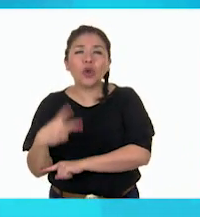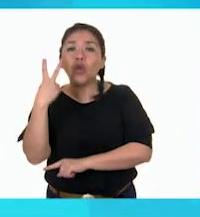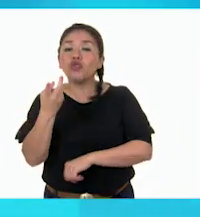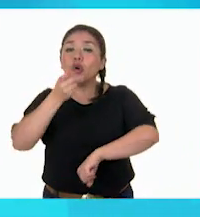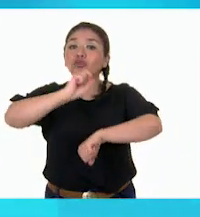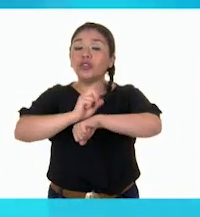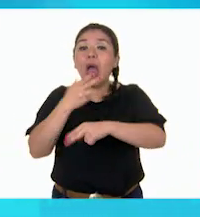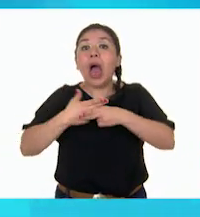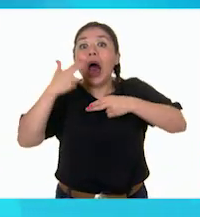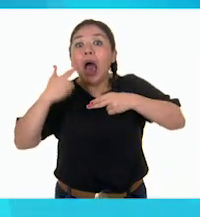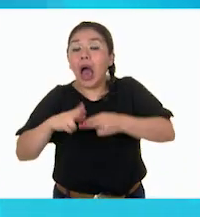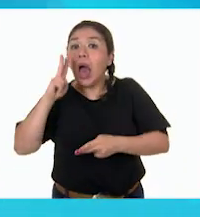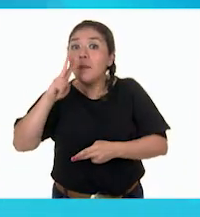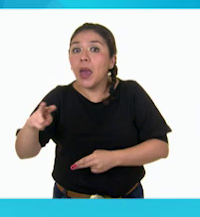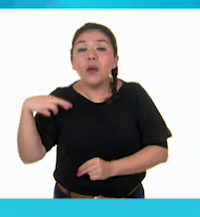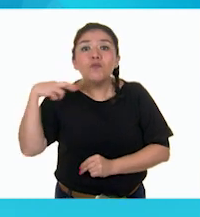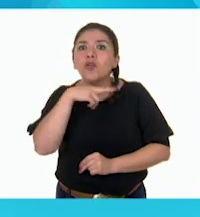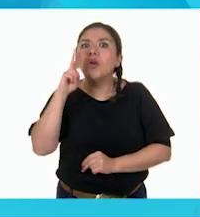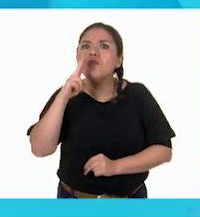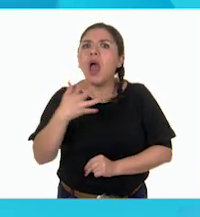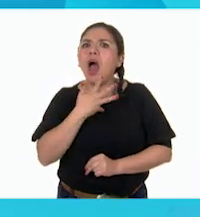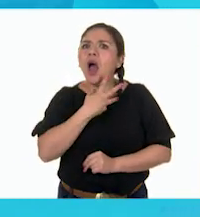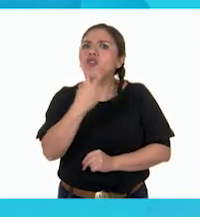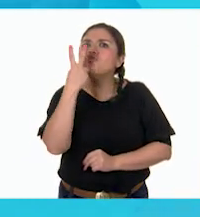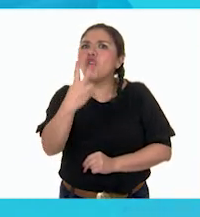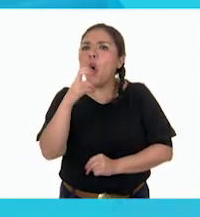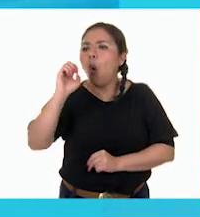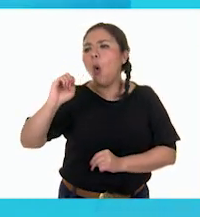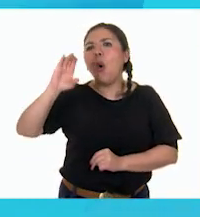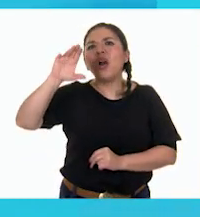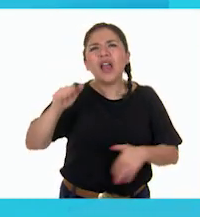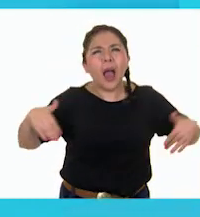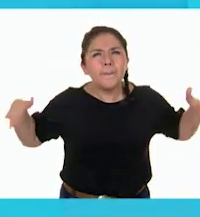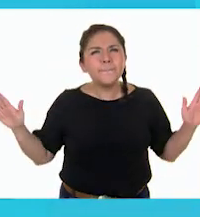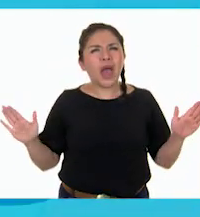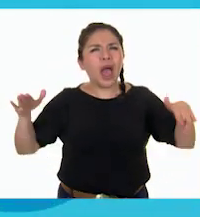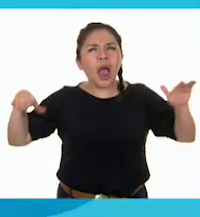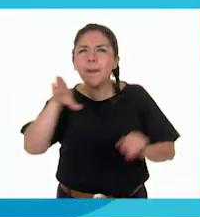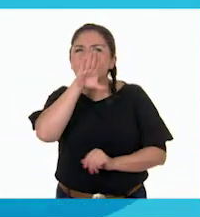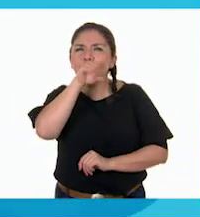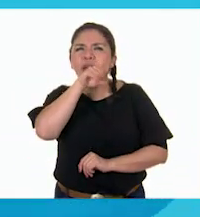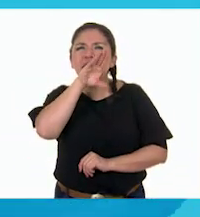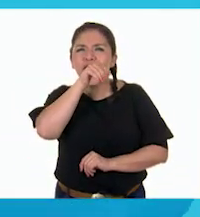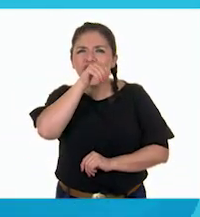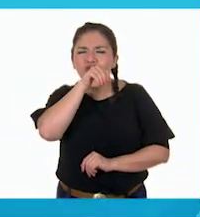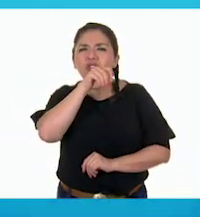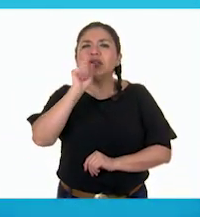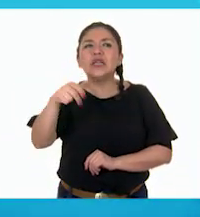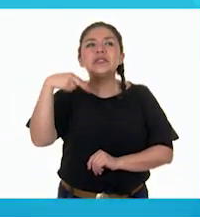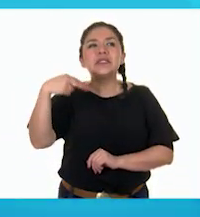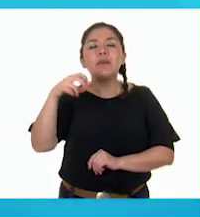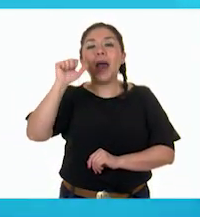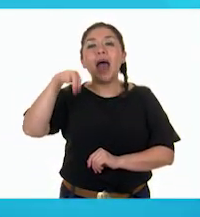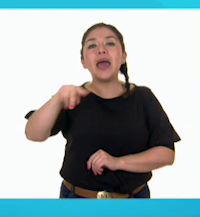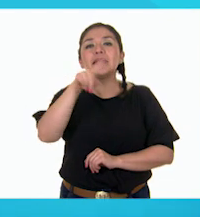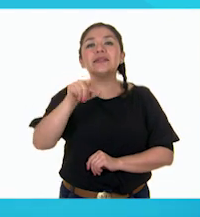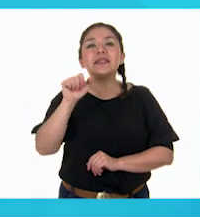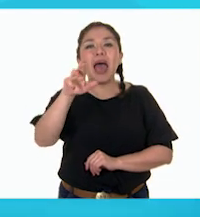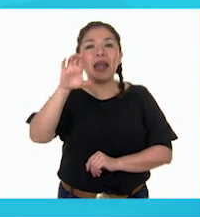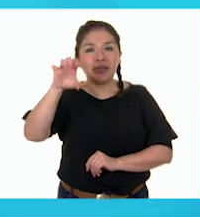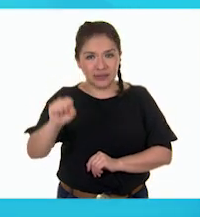de pronto, se le aparecieron 2 ocas, o mejor dicho, 2 ansares